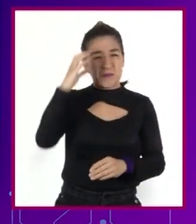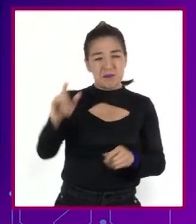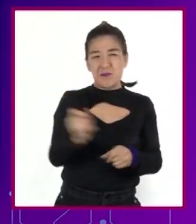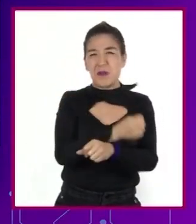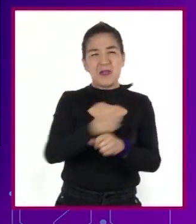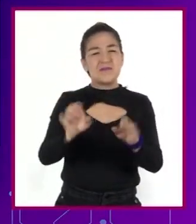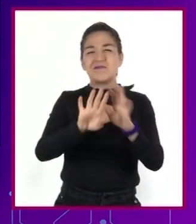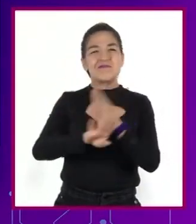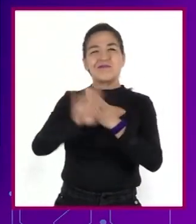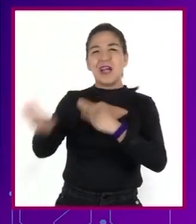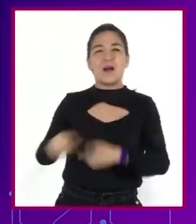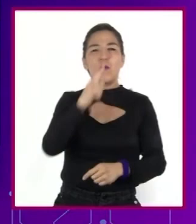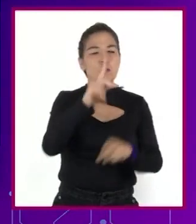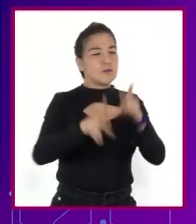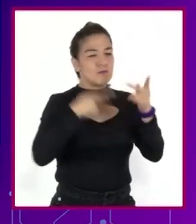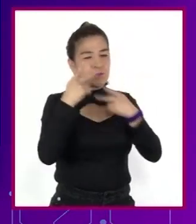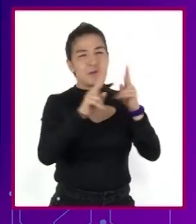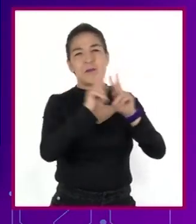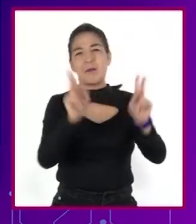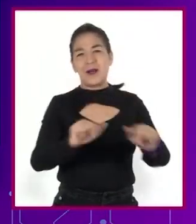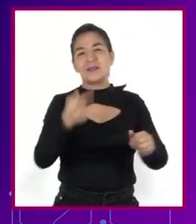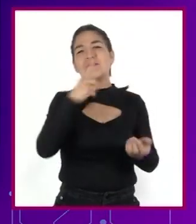paz en sus naciones.